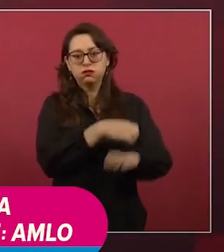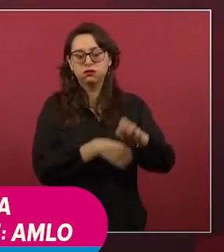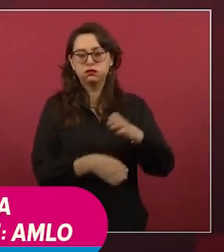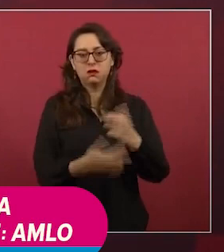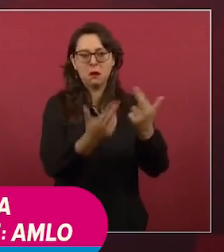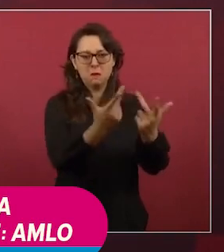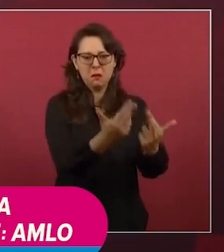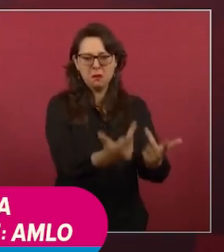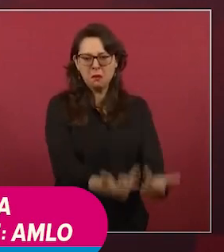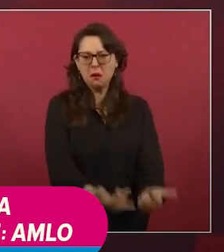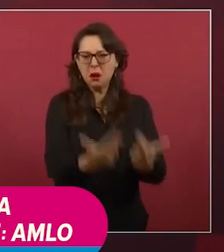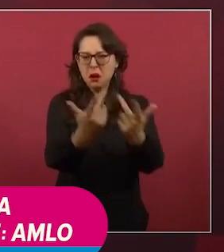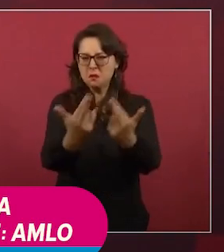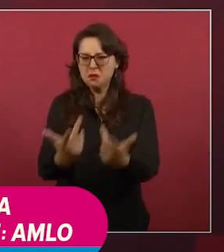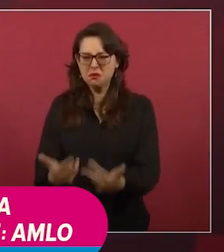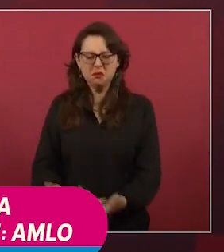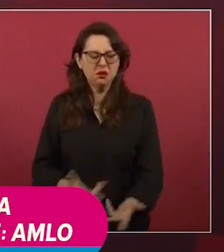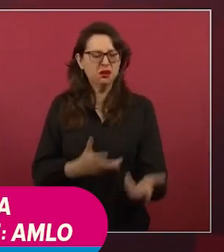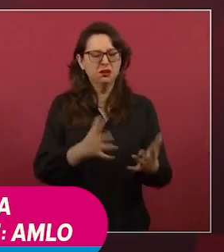defendiendo